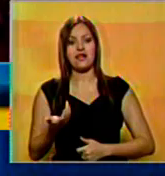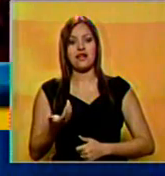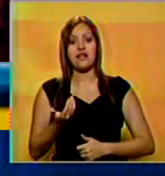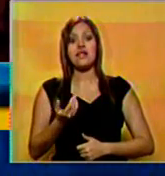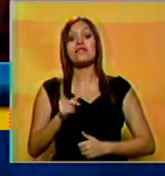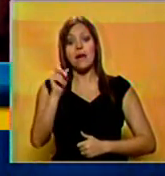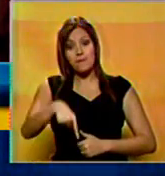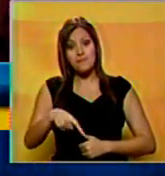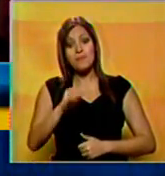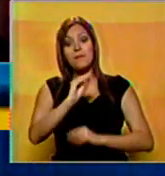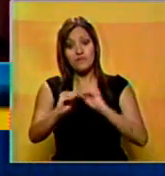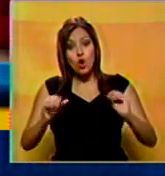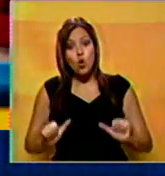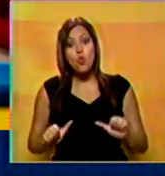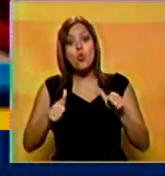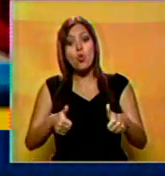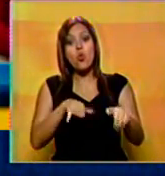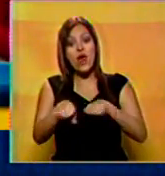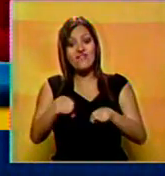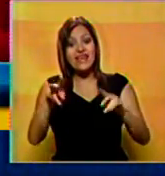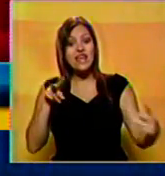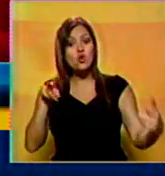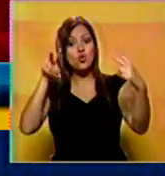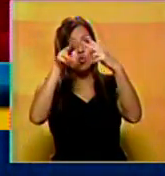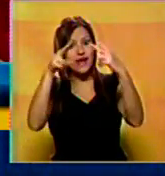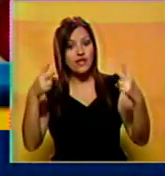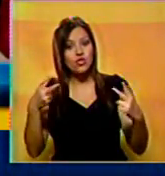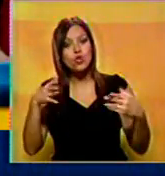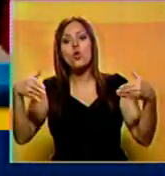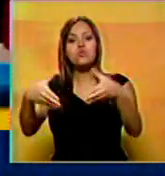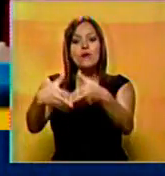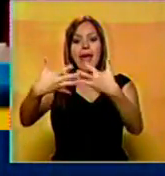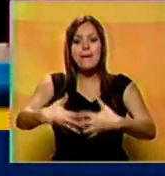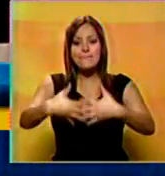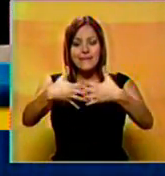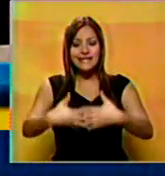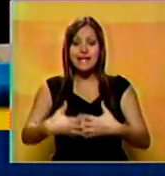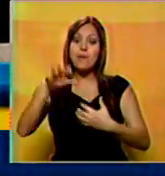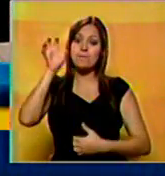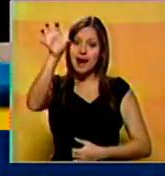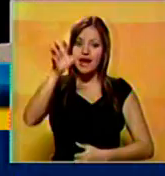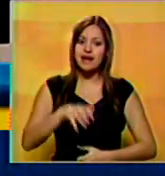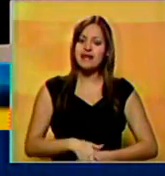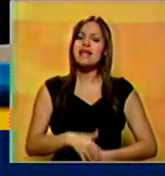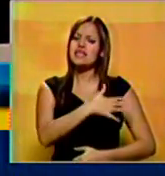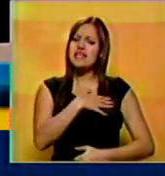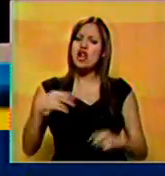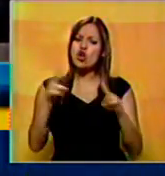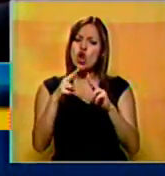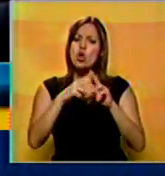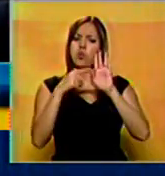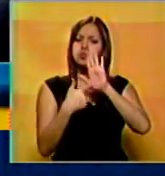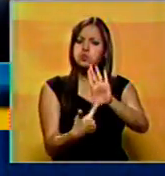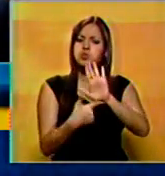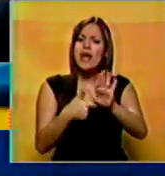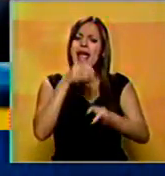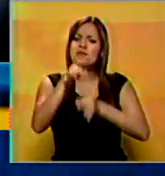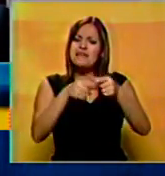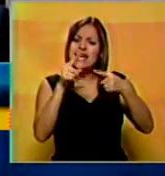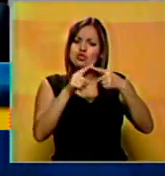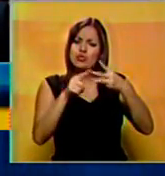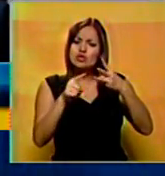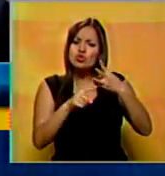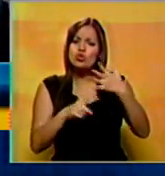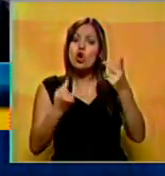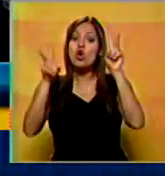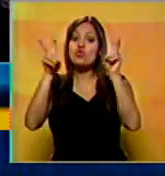el jueves cuando sostengan un encuentro con el sector empresarial del país para dar a conocer todos los detalles y alcances